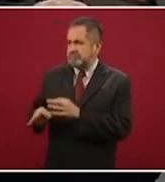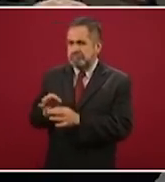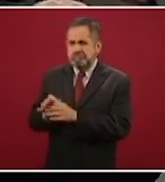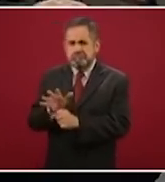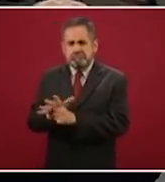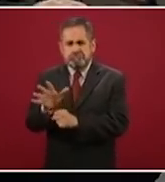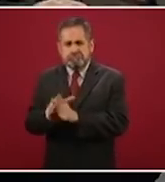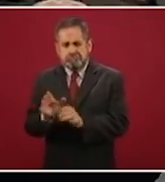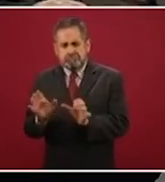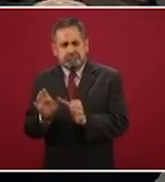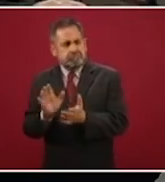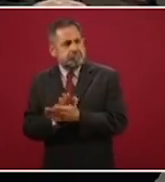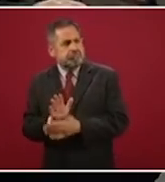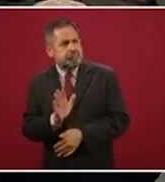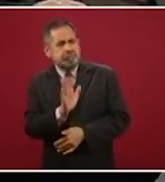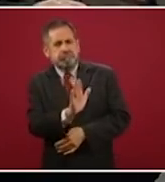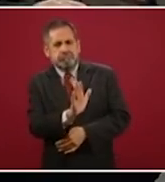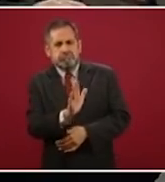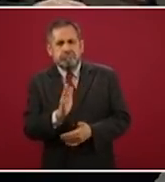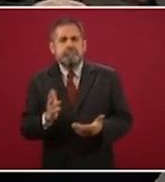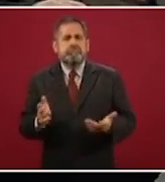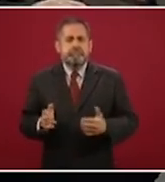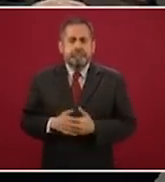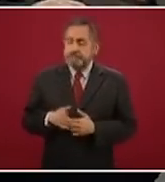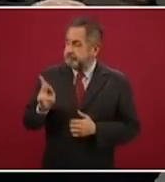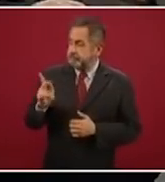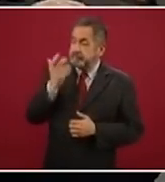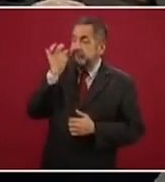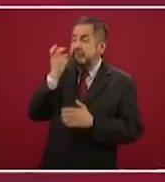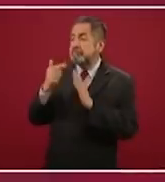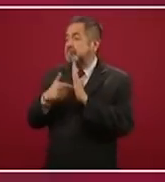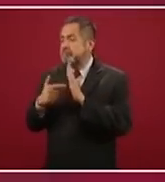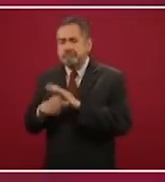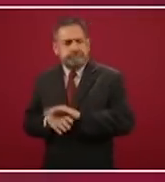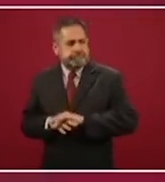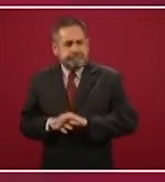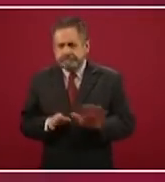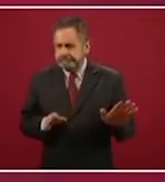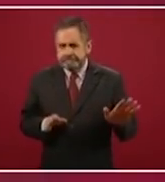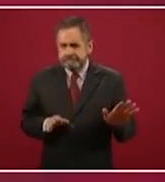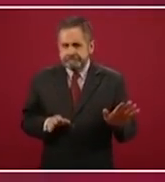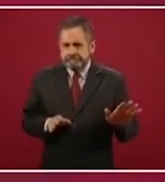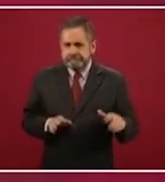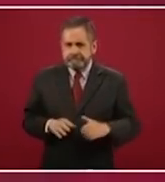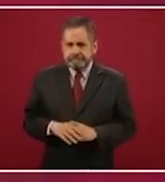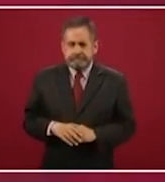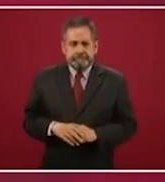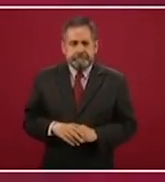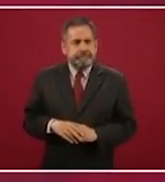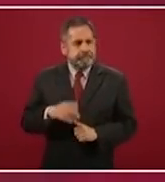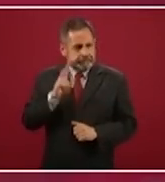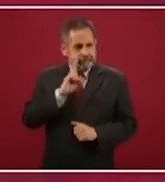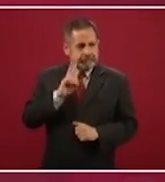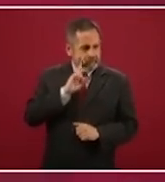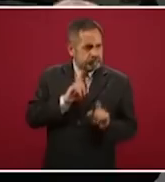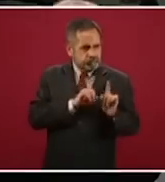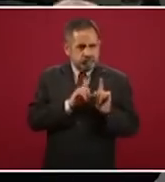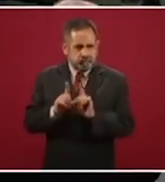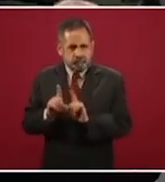mi certificado. No, pero que no, y que pueda haber